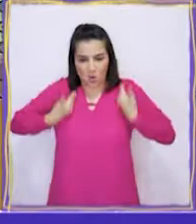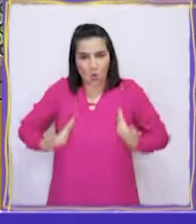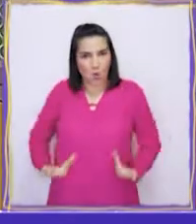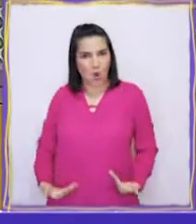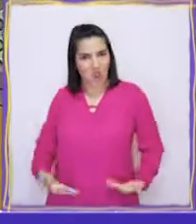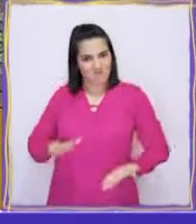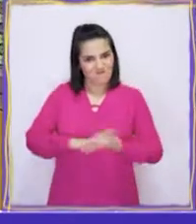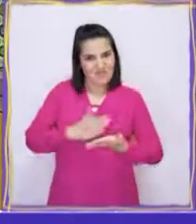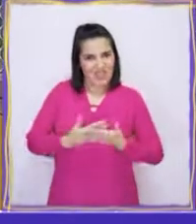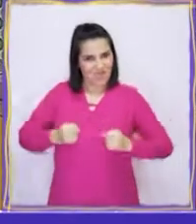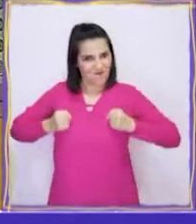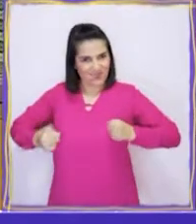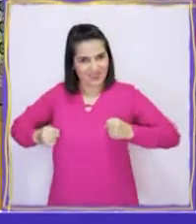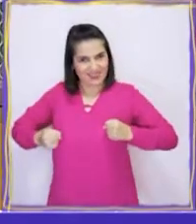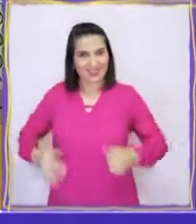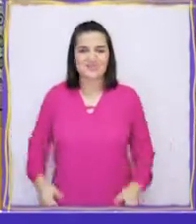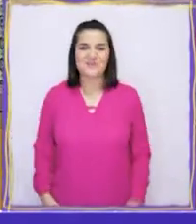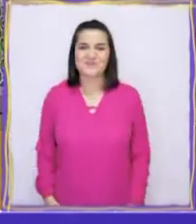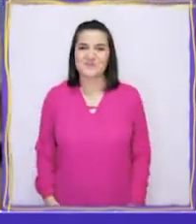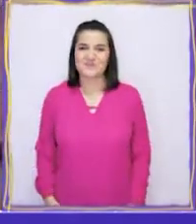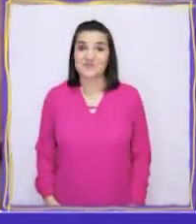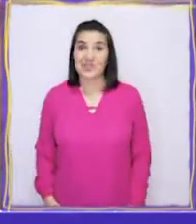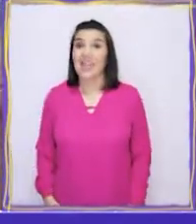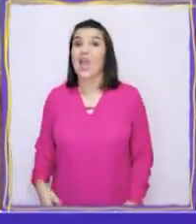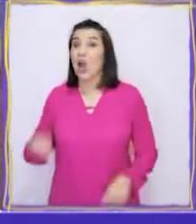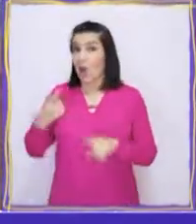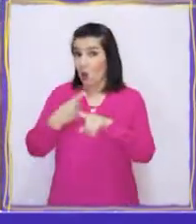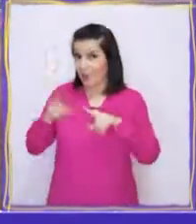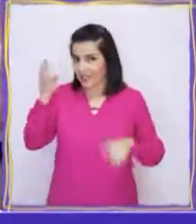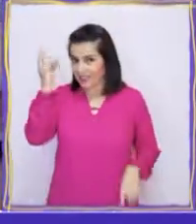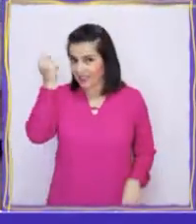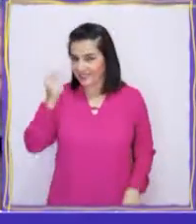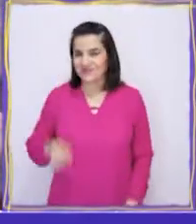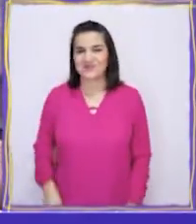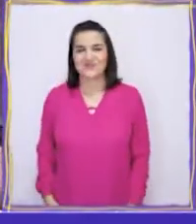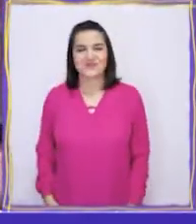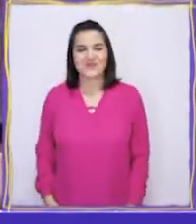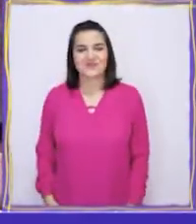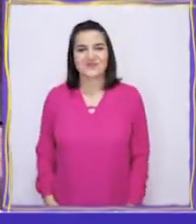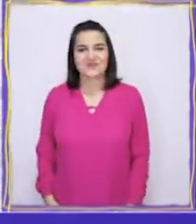cuerpo sano y fuerte. Vamos por la siguiente.